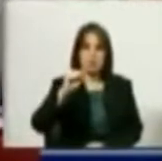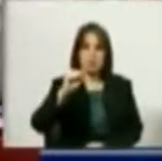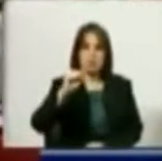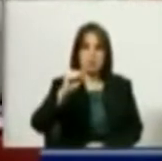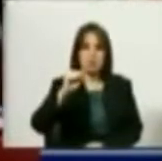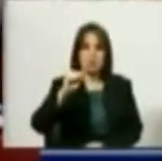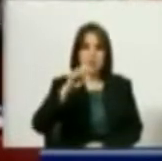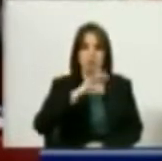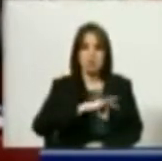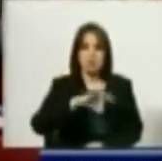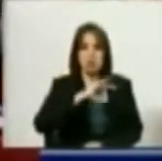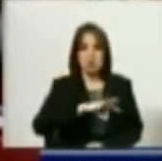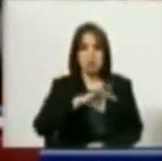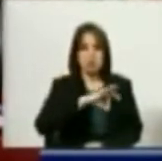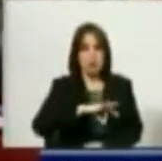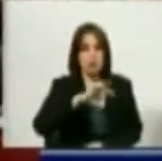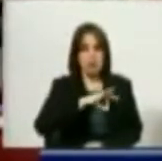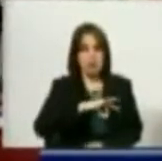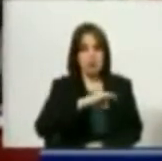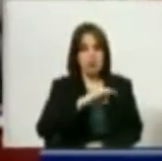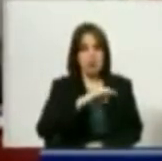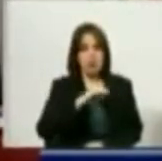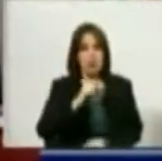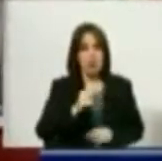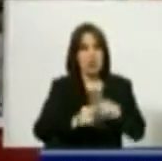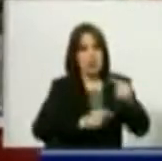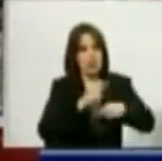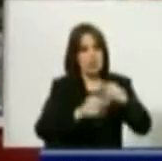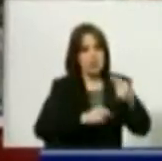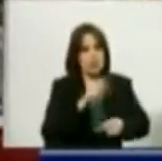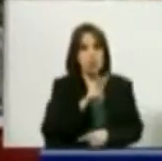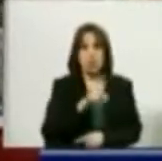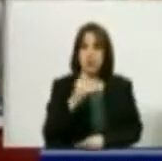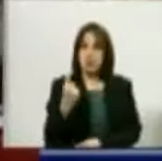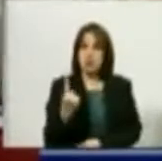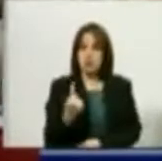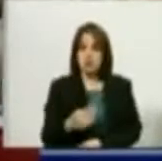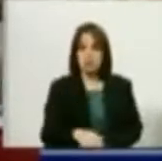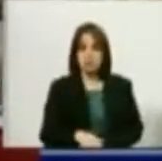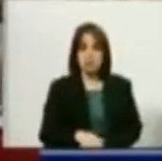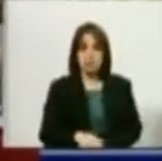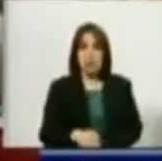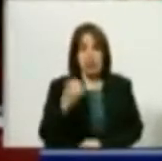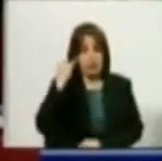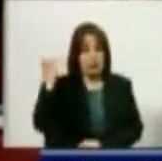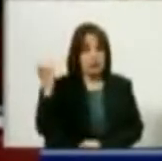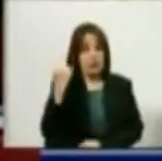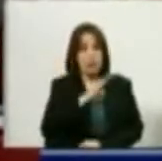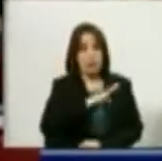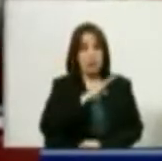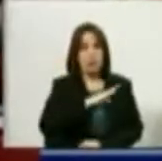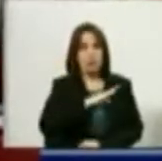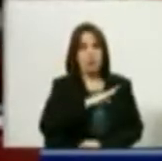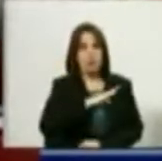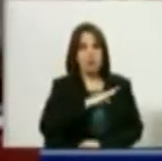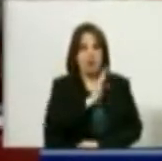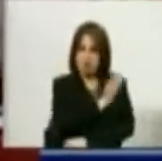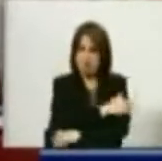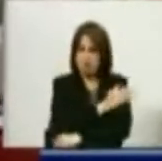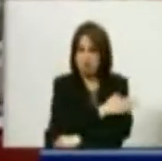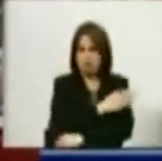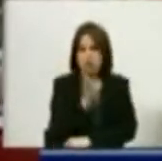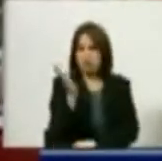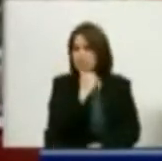socialismo bolivariano del siglo XXI Nosotros sí tenemos ideas propias La burguesía no tiene ideas